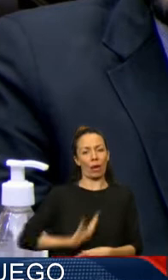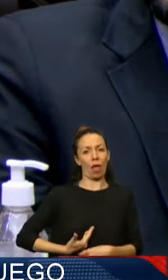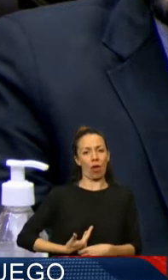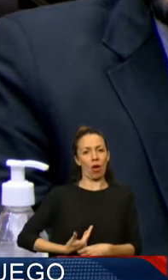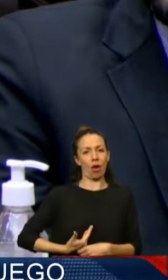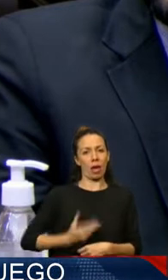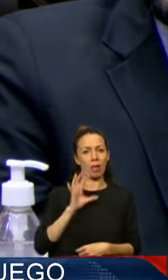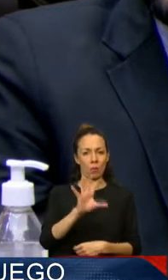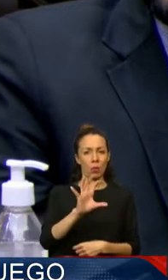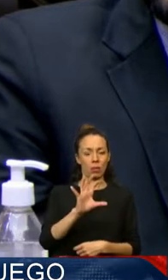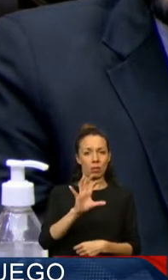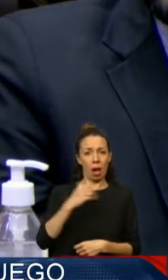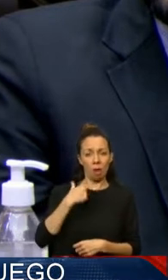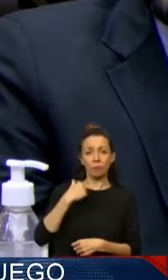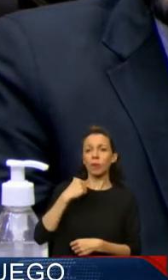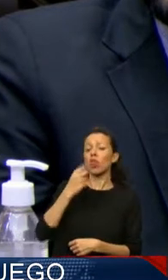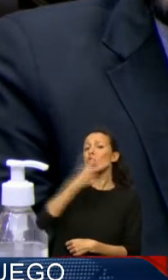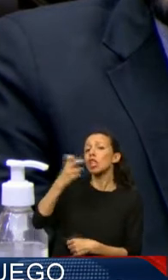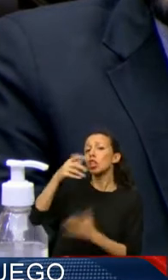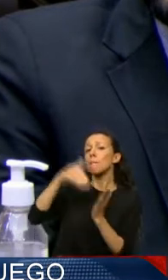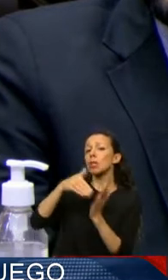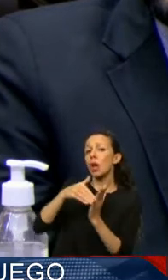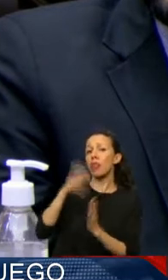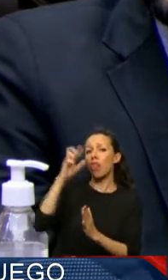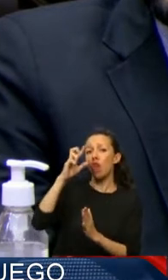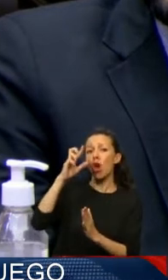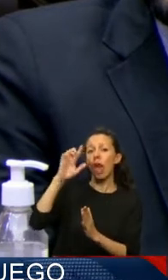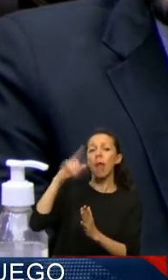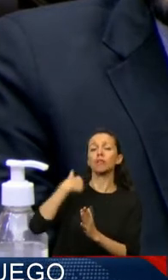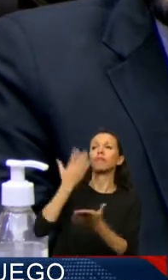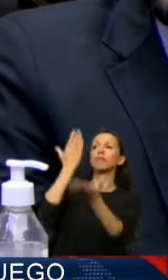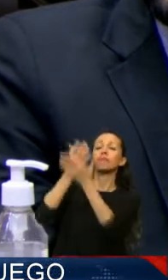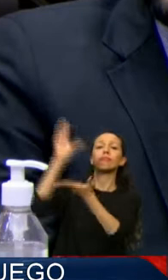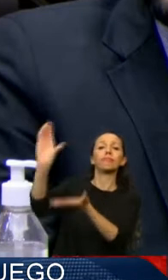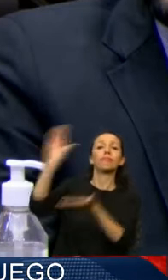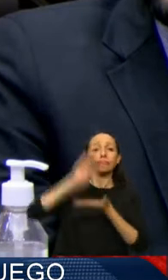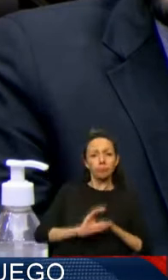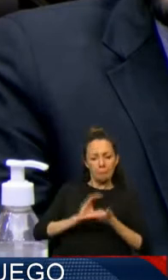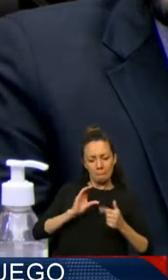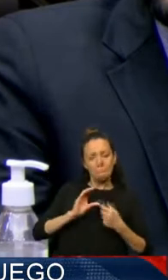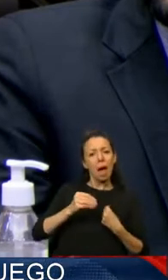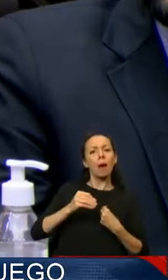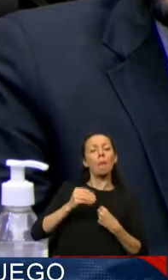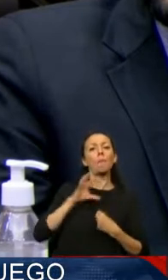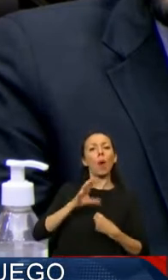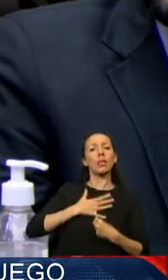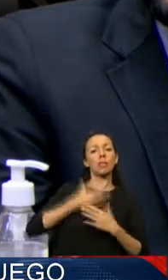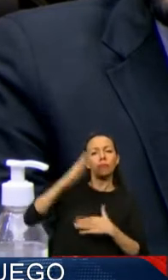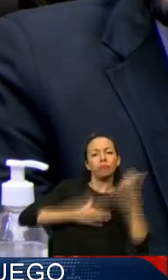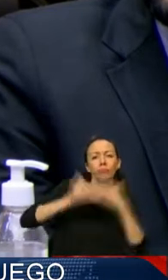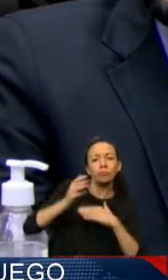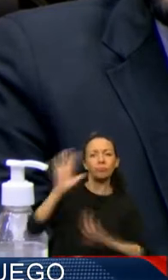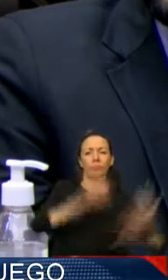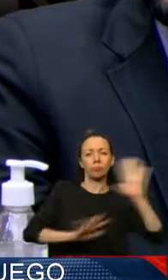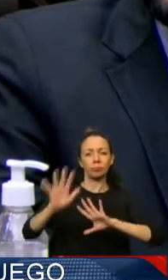de dólares para infraestructura en mi provincia, con una ley aprobada no solo